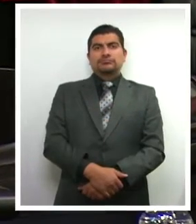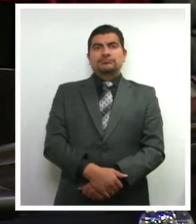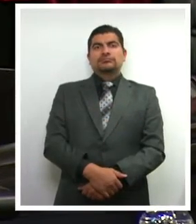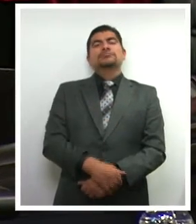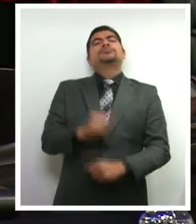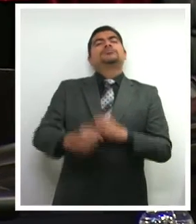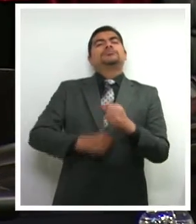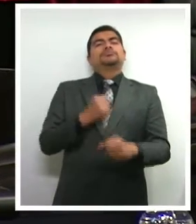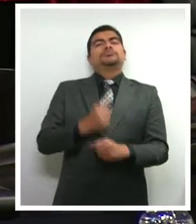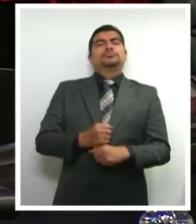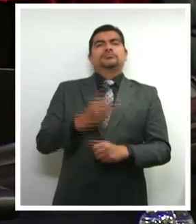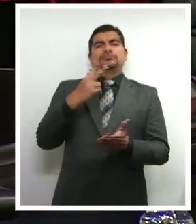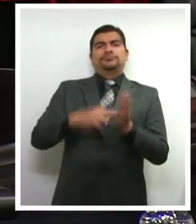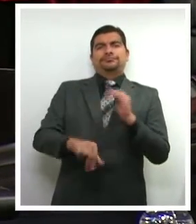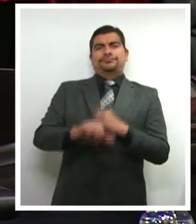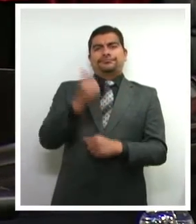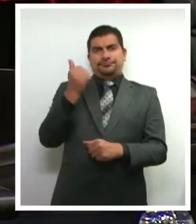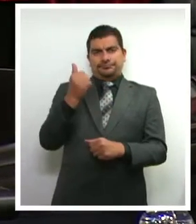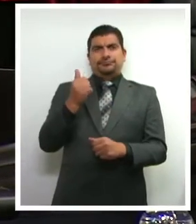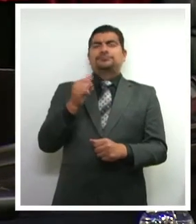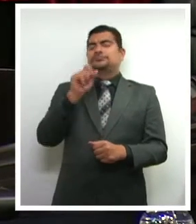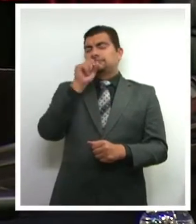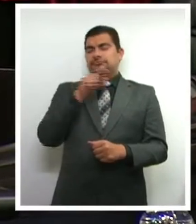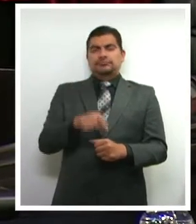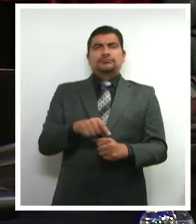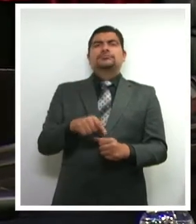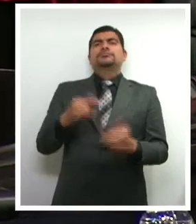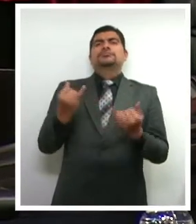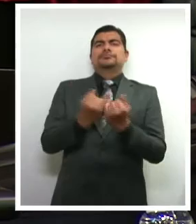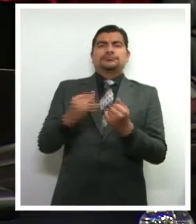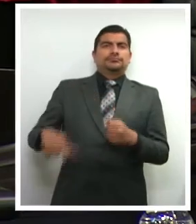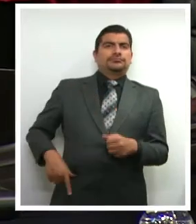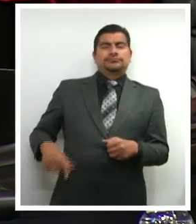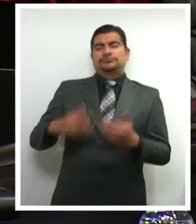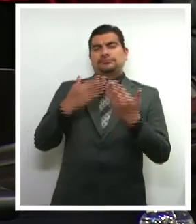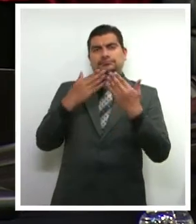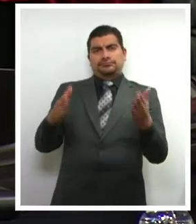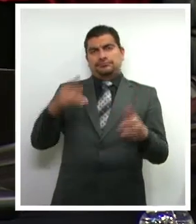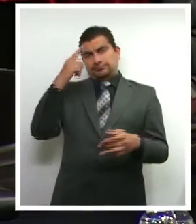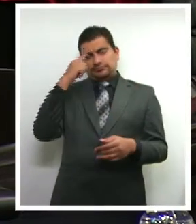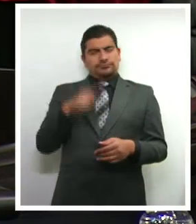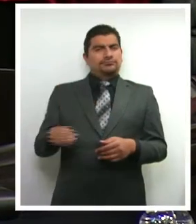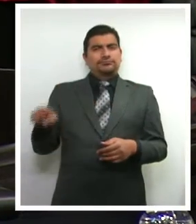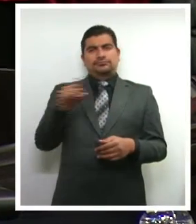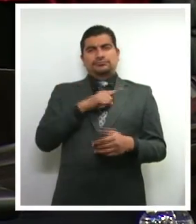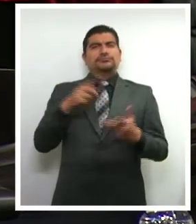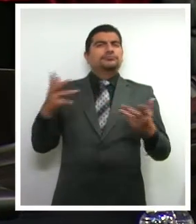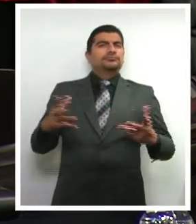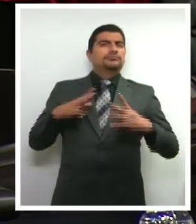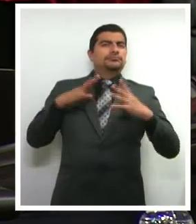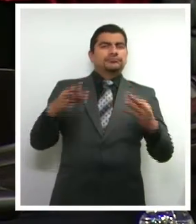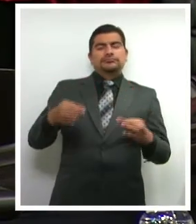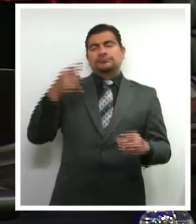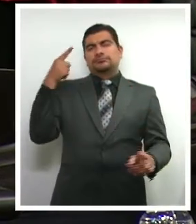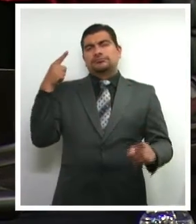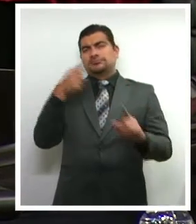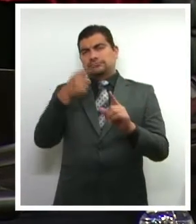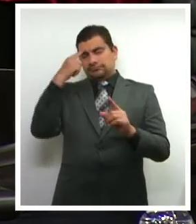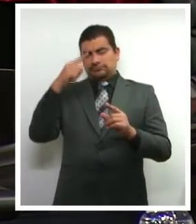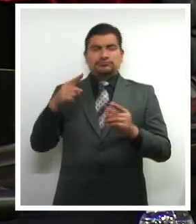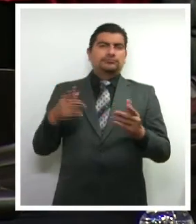año 2011, el gobierno abierto se creó para promover la